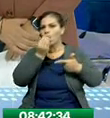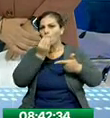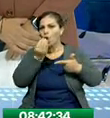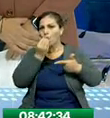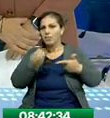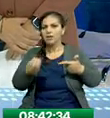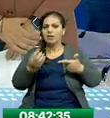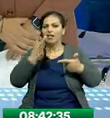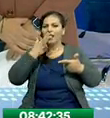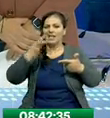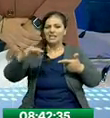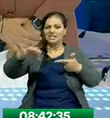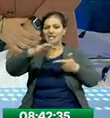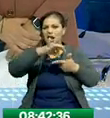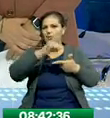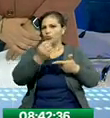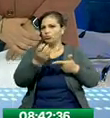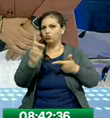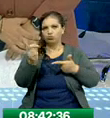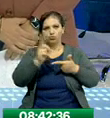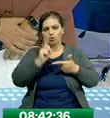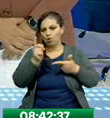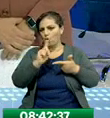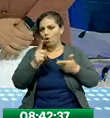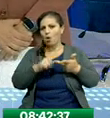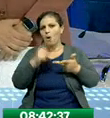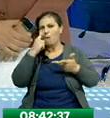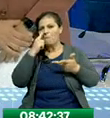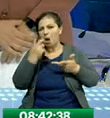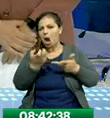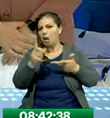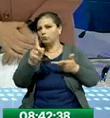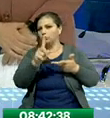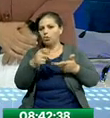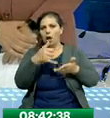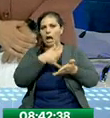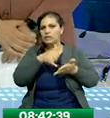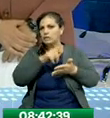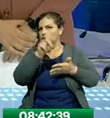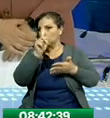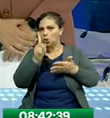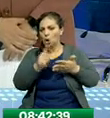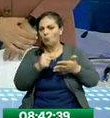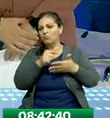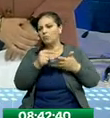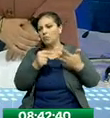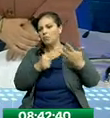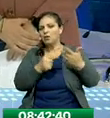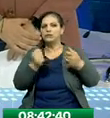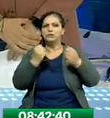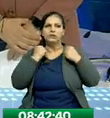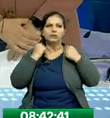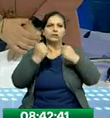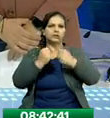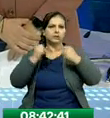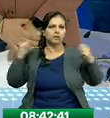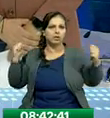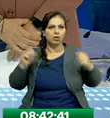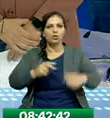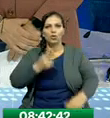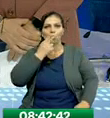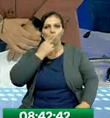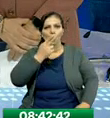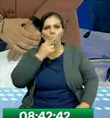en sal baja en grasas baja en carbohidratos ejercicios por debemos tener una rutina de una hora al día y si consume tabaco y alcohol